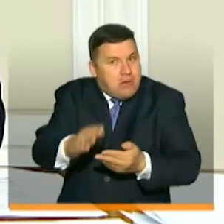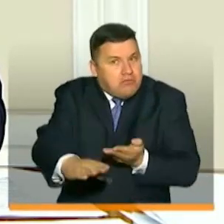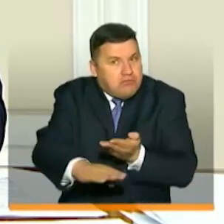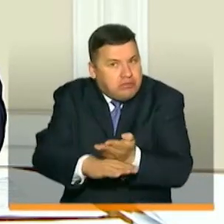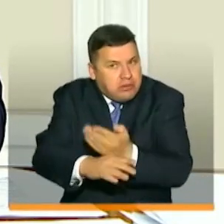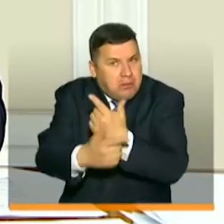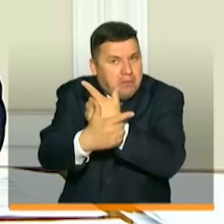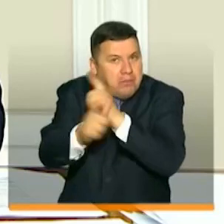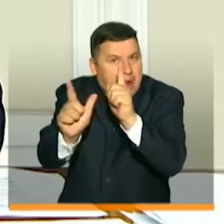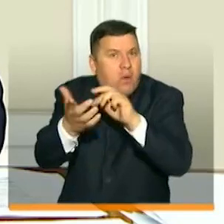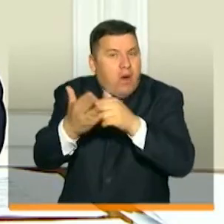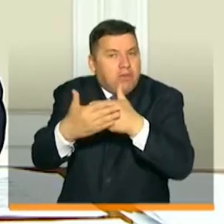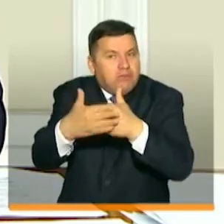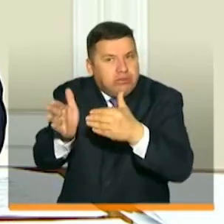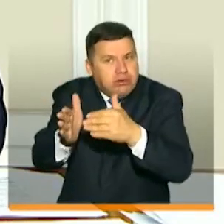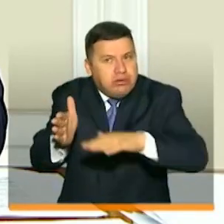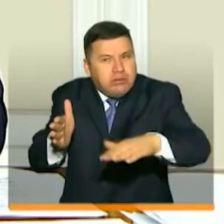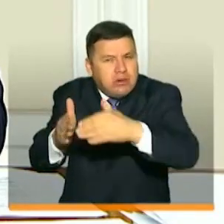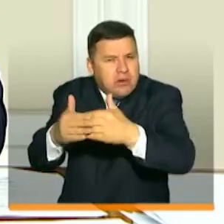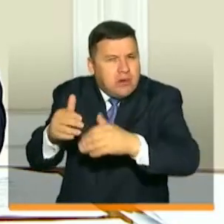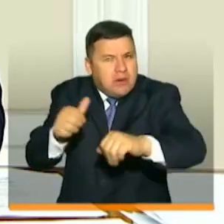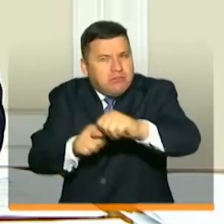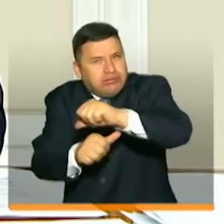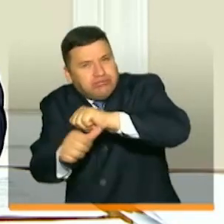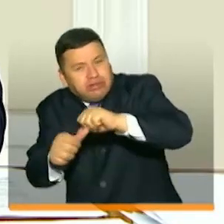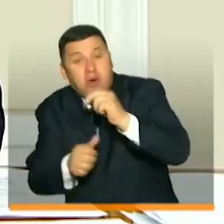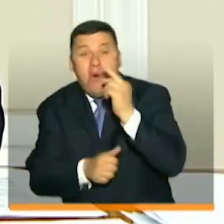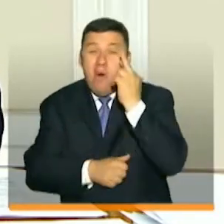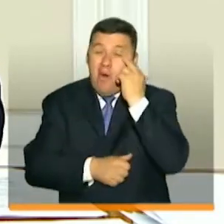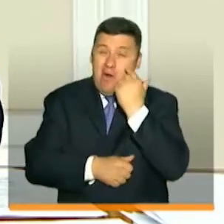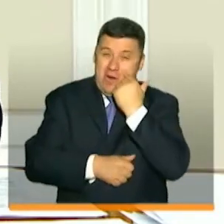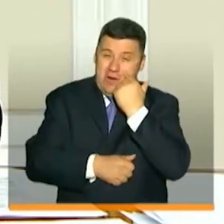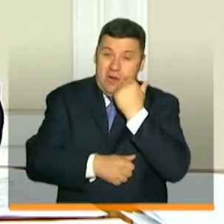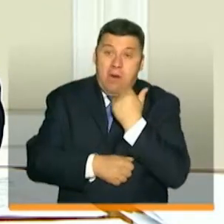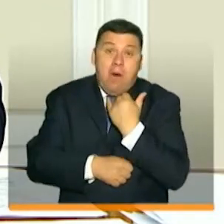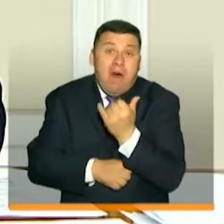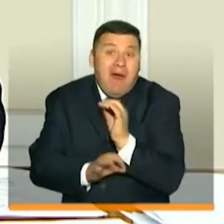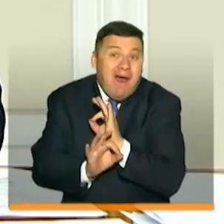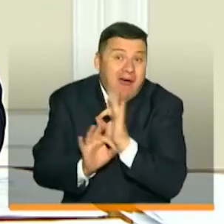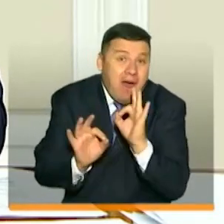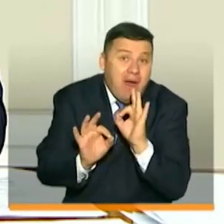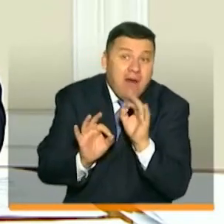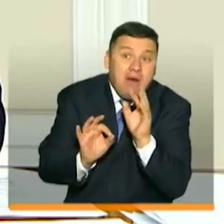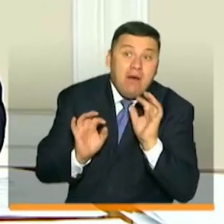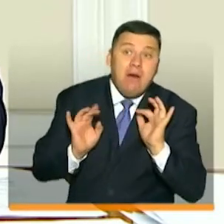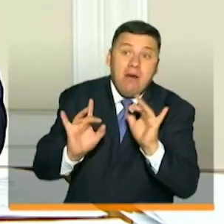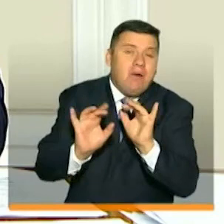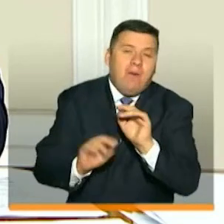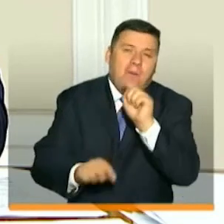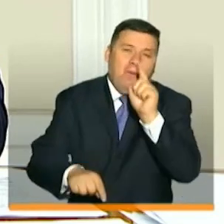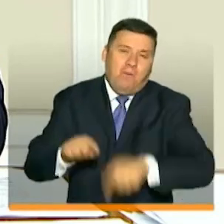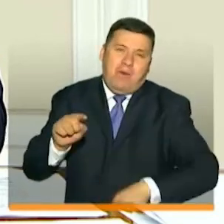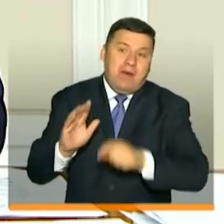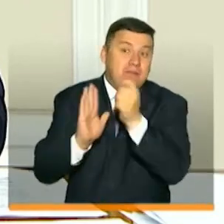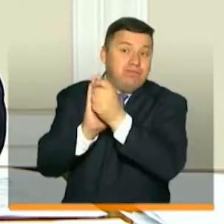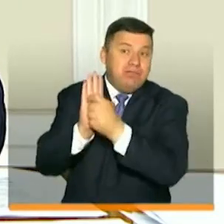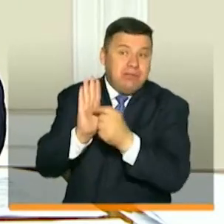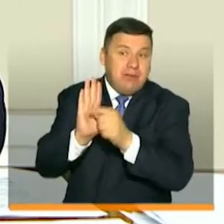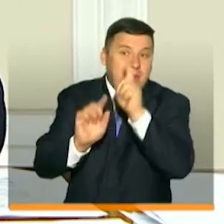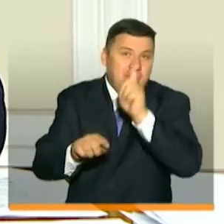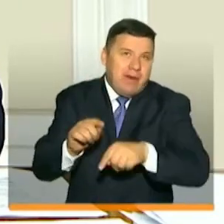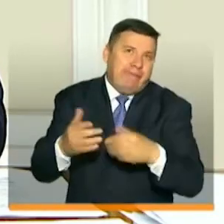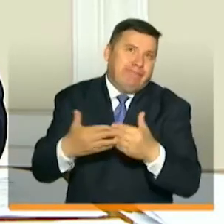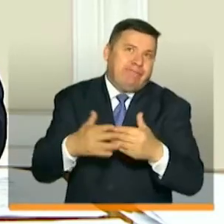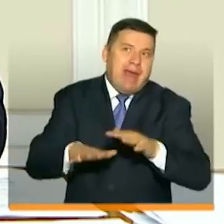de liberación de sectores, obviamente sin que existan aglomeraciones, ni mucho menos que